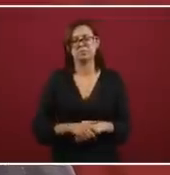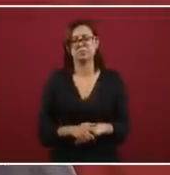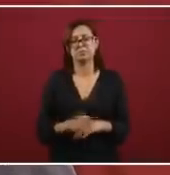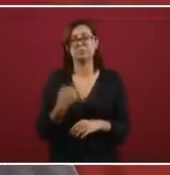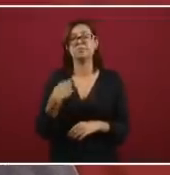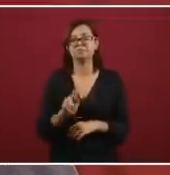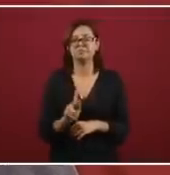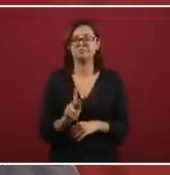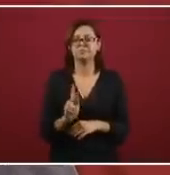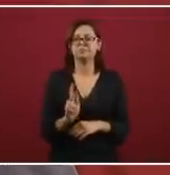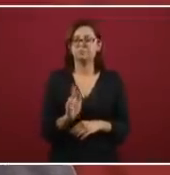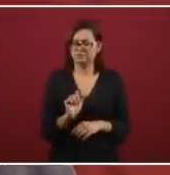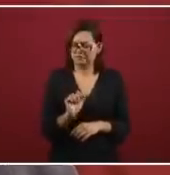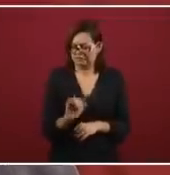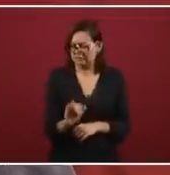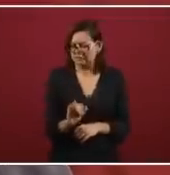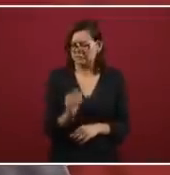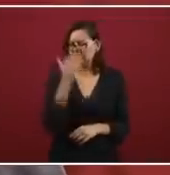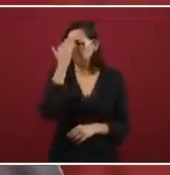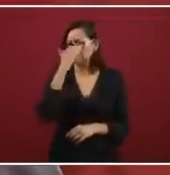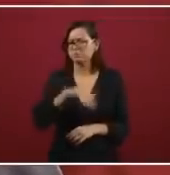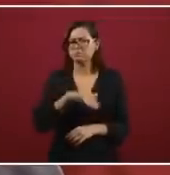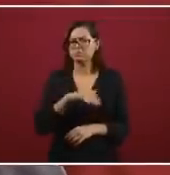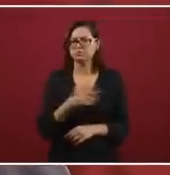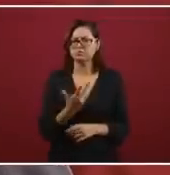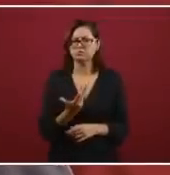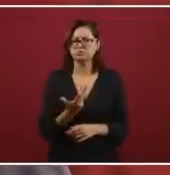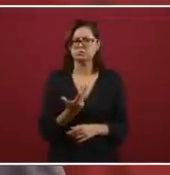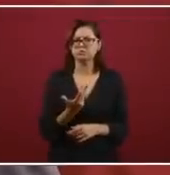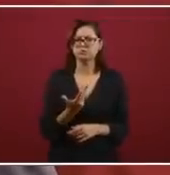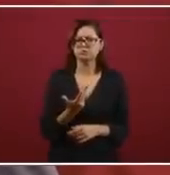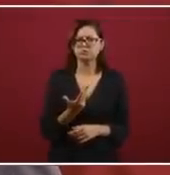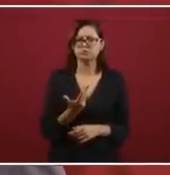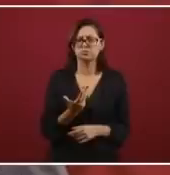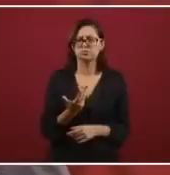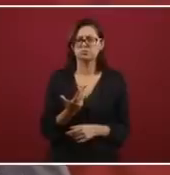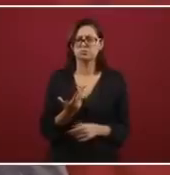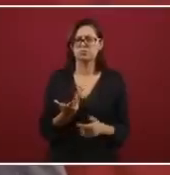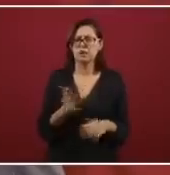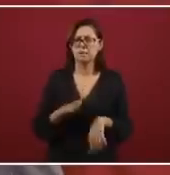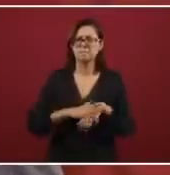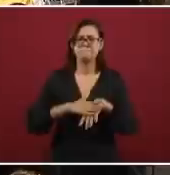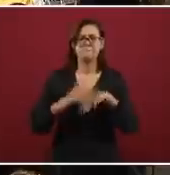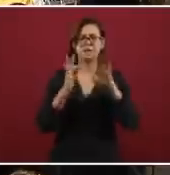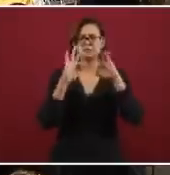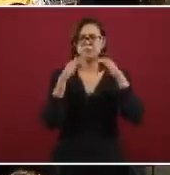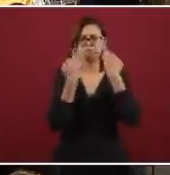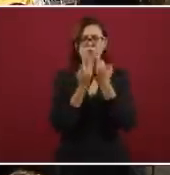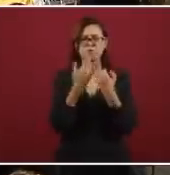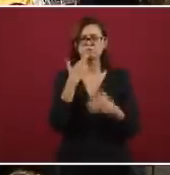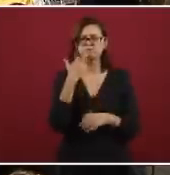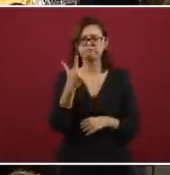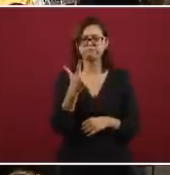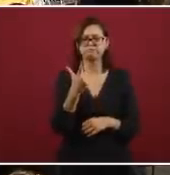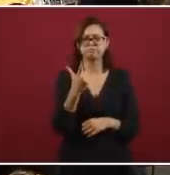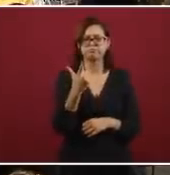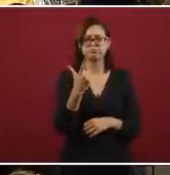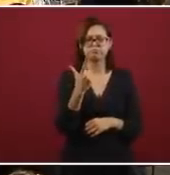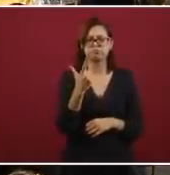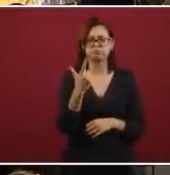Pero sí estamos tomando en cuenta eso, y el modelo mejor